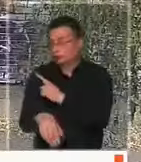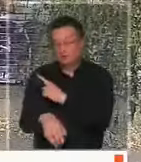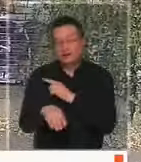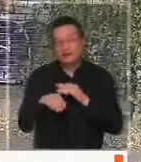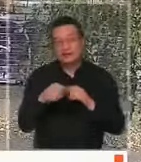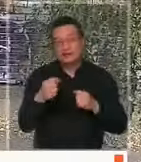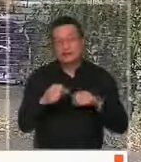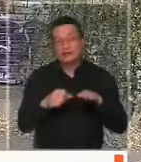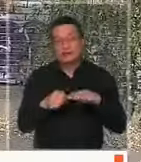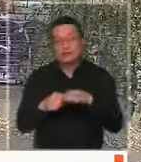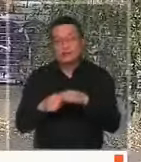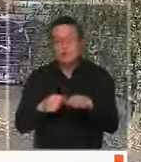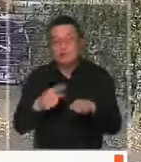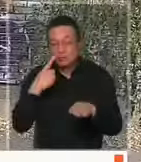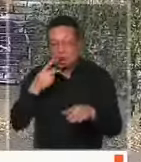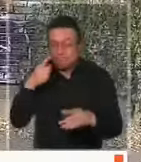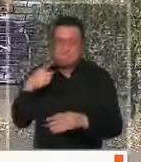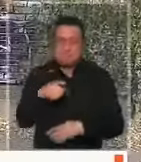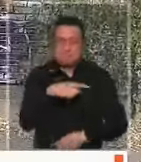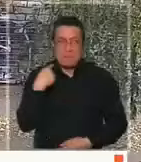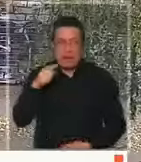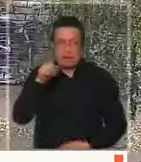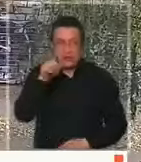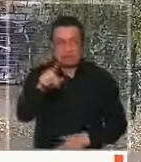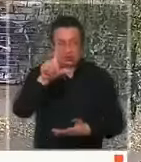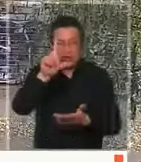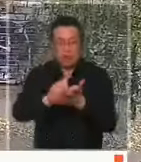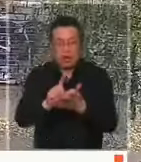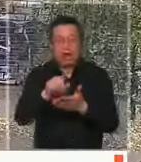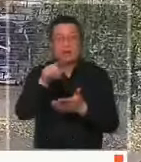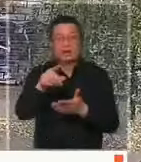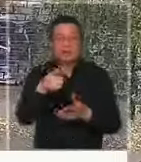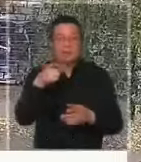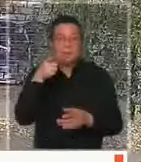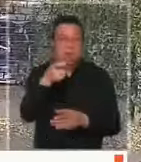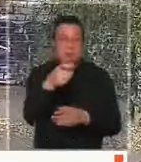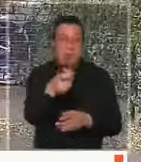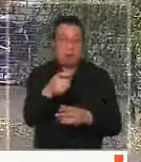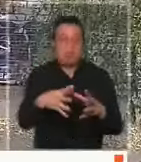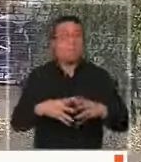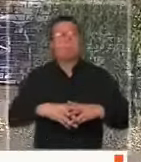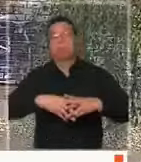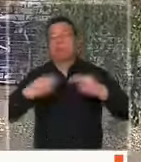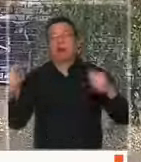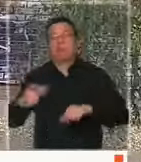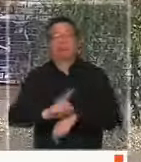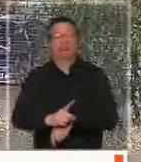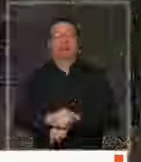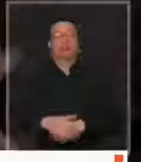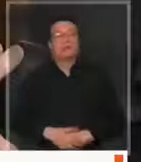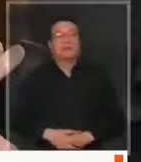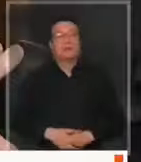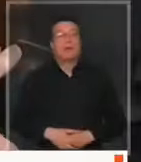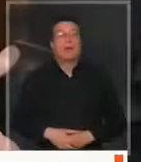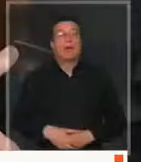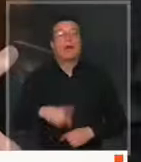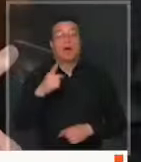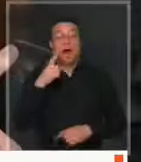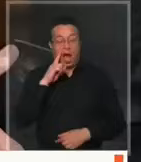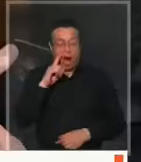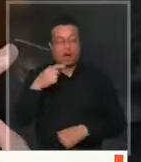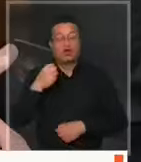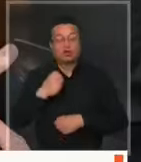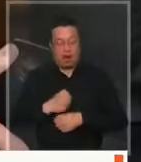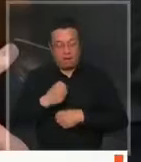llegarían directo y decididos a asesinar a quienes estaban en el CITE. Disparan y escapan rápidamente. Hay una línea de